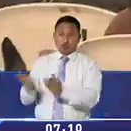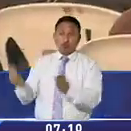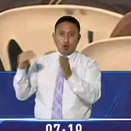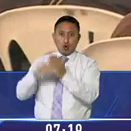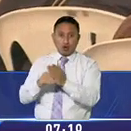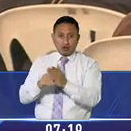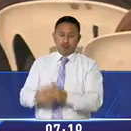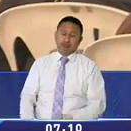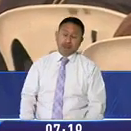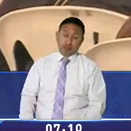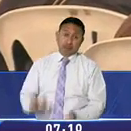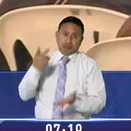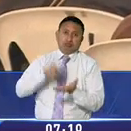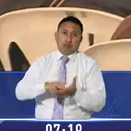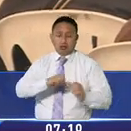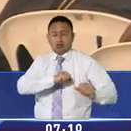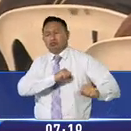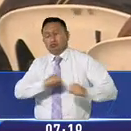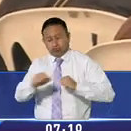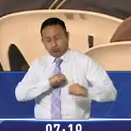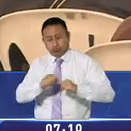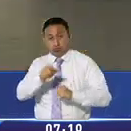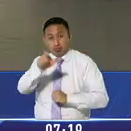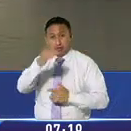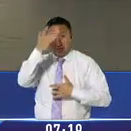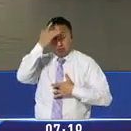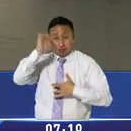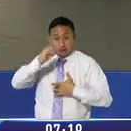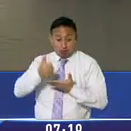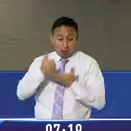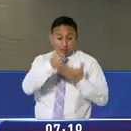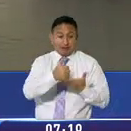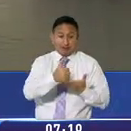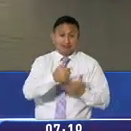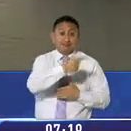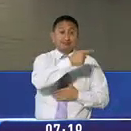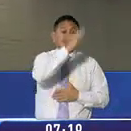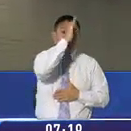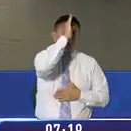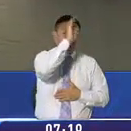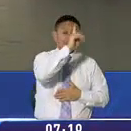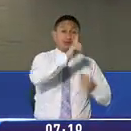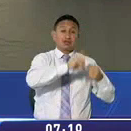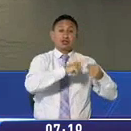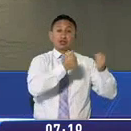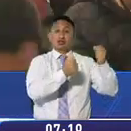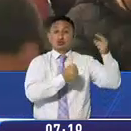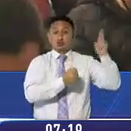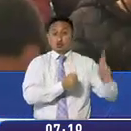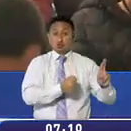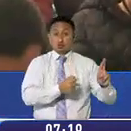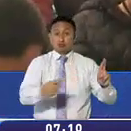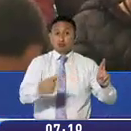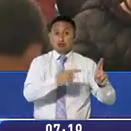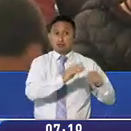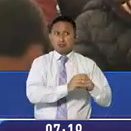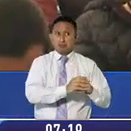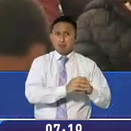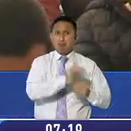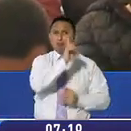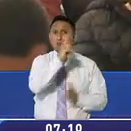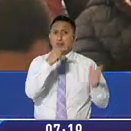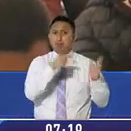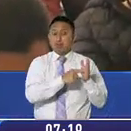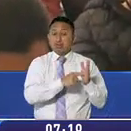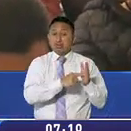para atender a los enfermos. Hospital del IES Quito Sur. Los pacientes sobrepasan en algunos días los 1,000. ¿Y qué ha optado por hacer